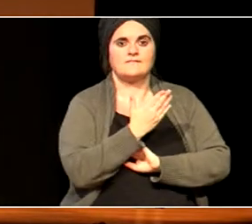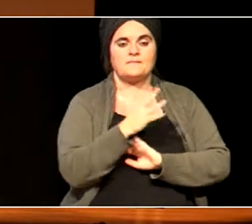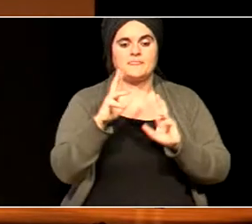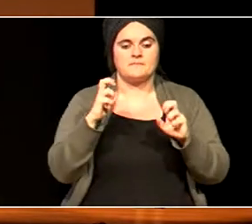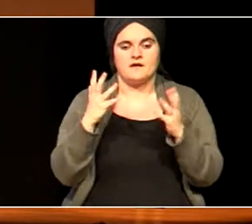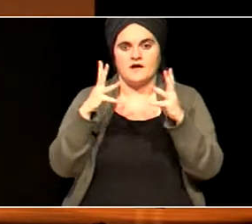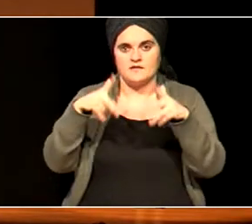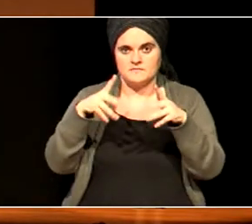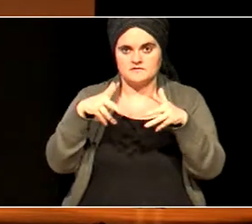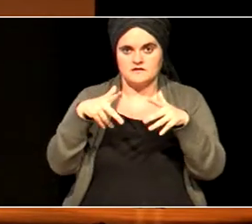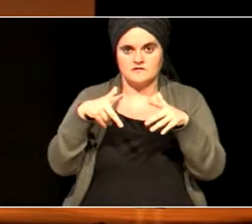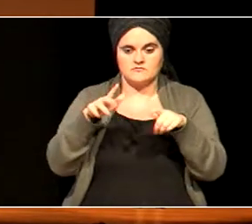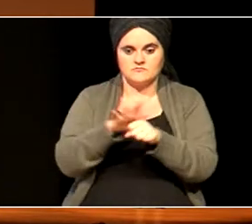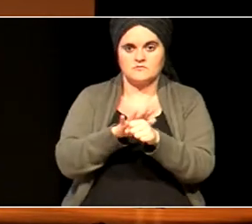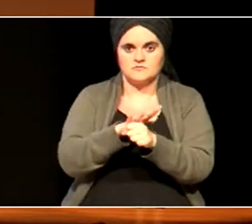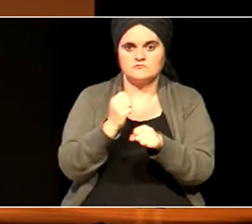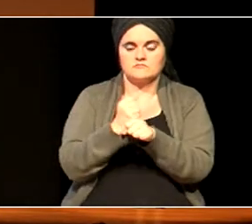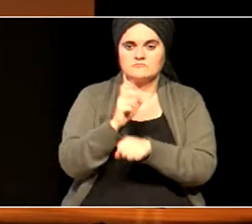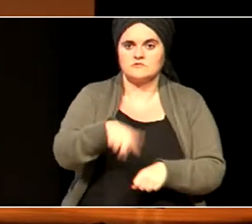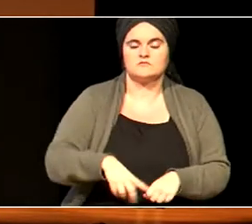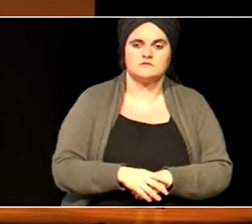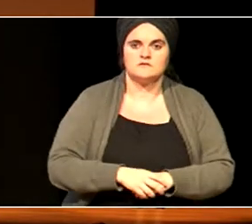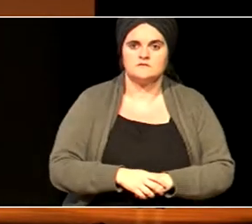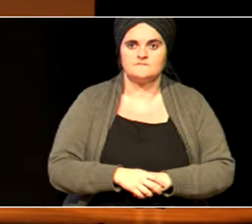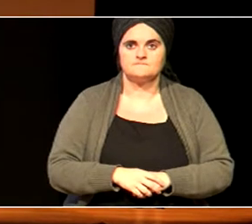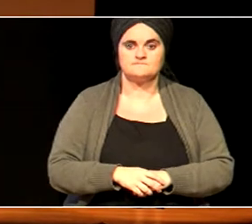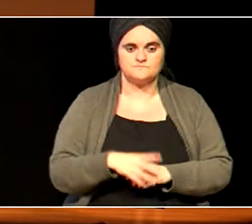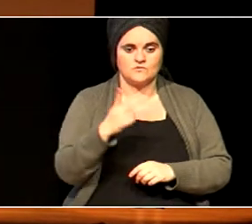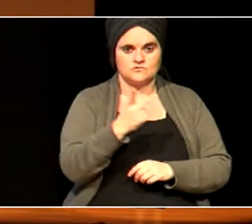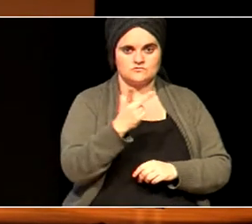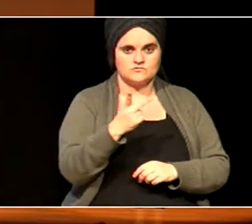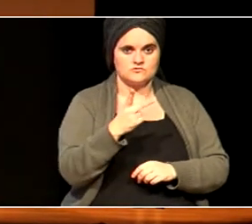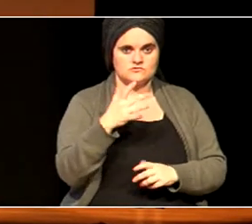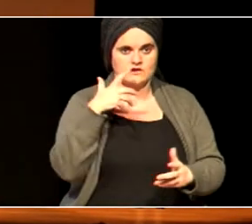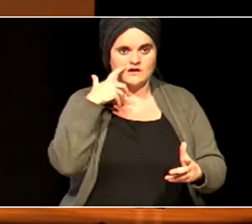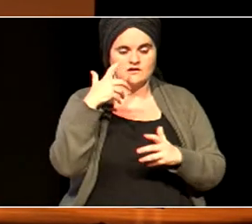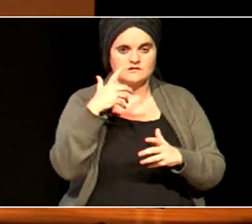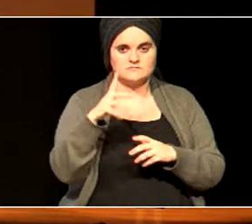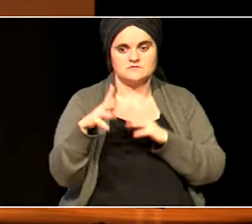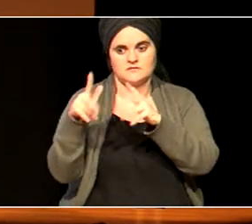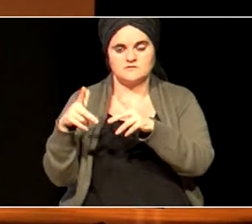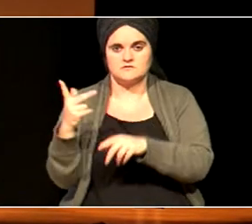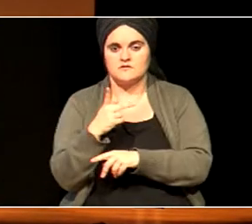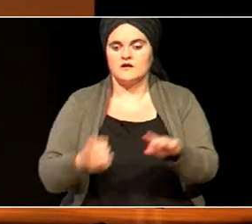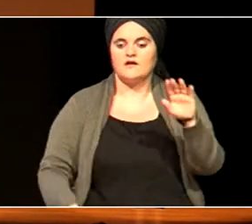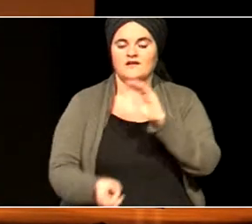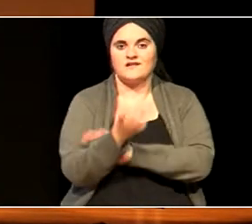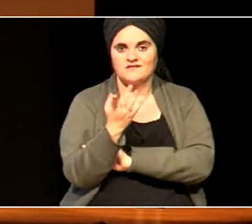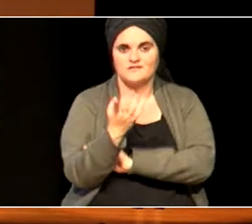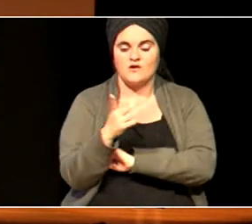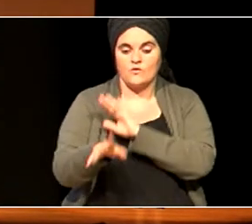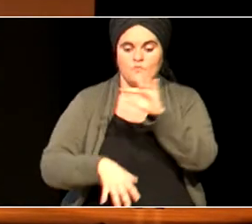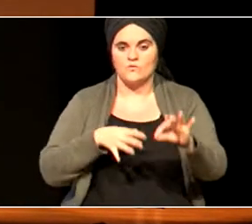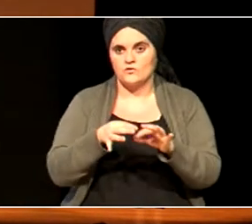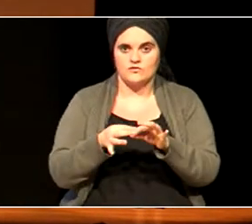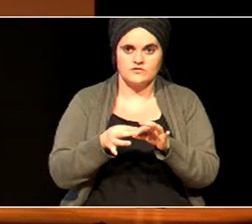administrativos. Y mediante la combinación de estas dos ramas hemos generado un ciclo